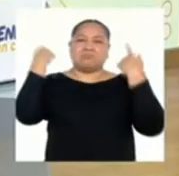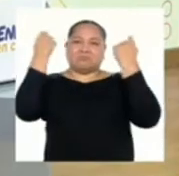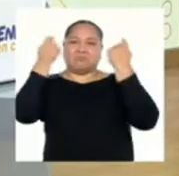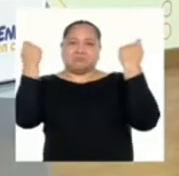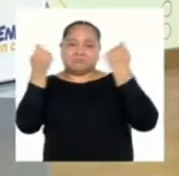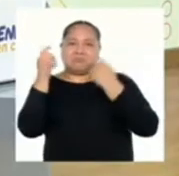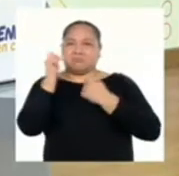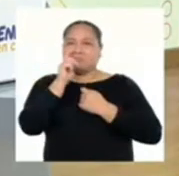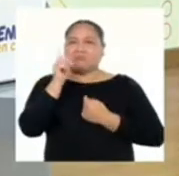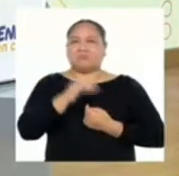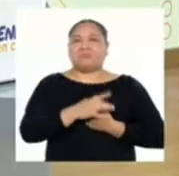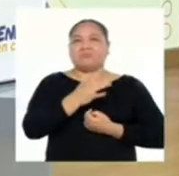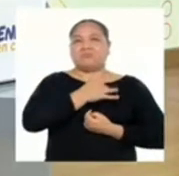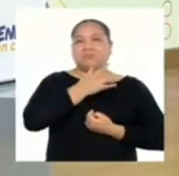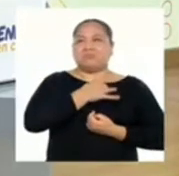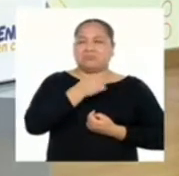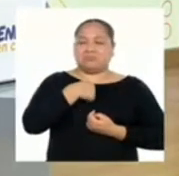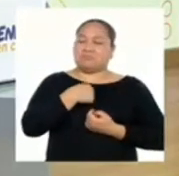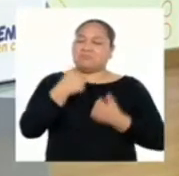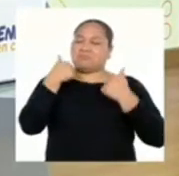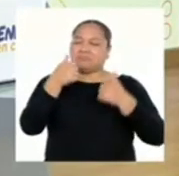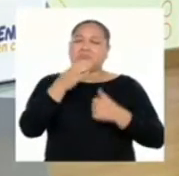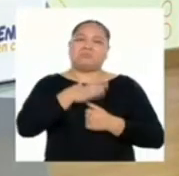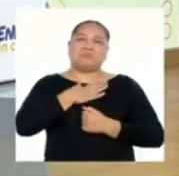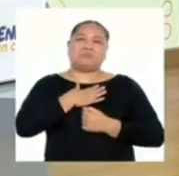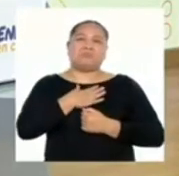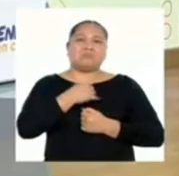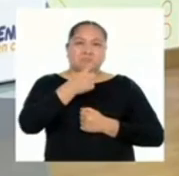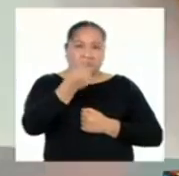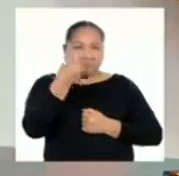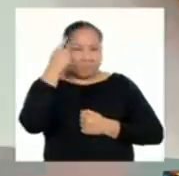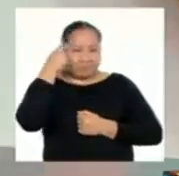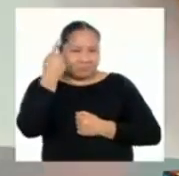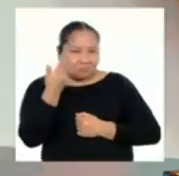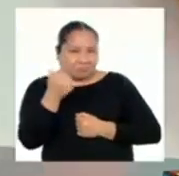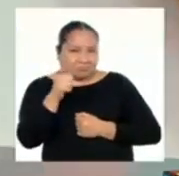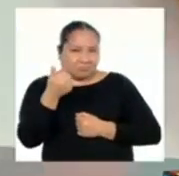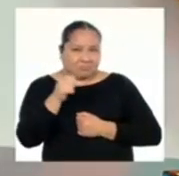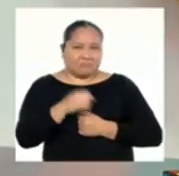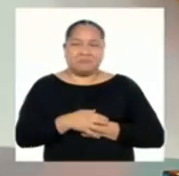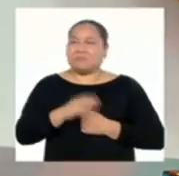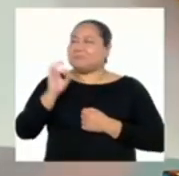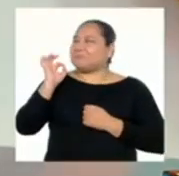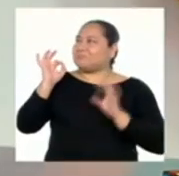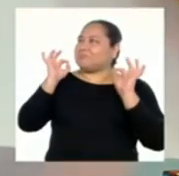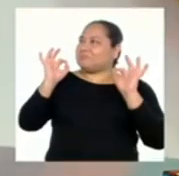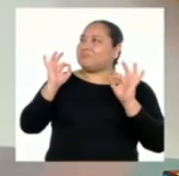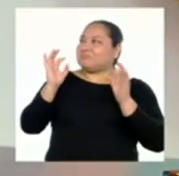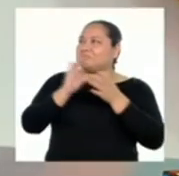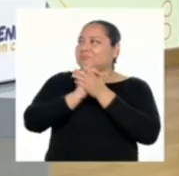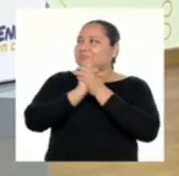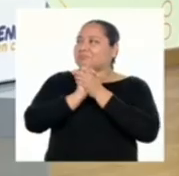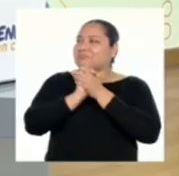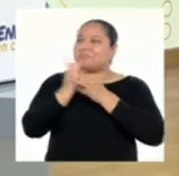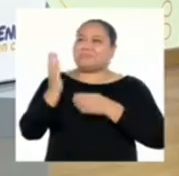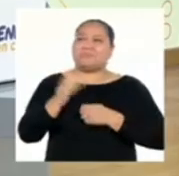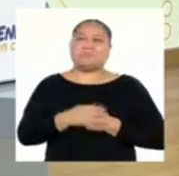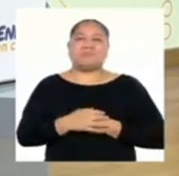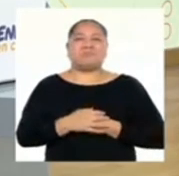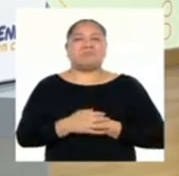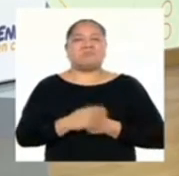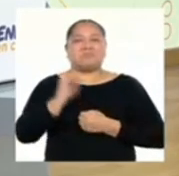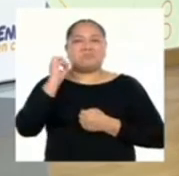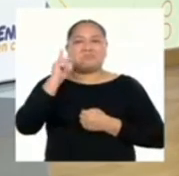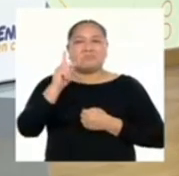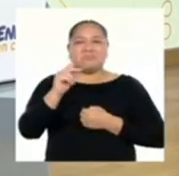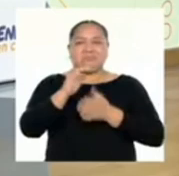ciberfiesta, sino para sentirme bien conmigo mismo. ¿Cómo la ves? Me parece perfecto, colega. Bien,